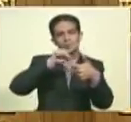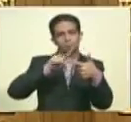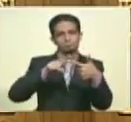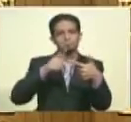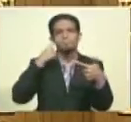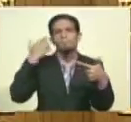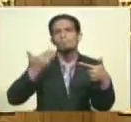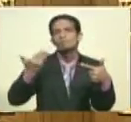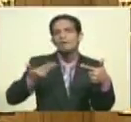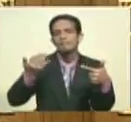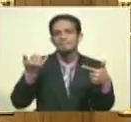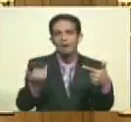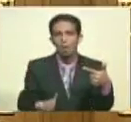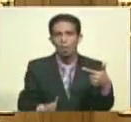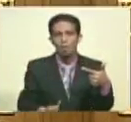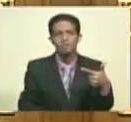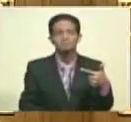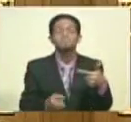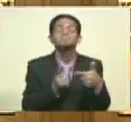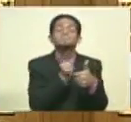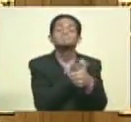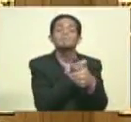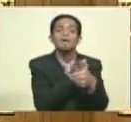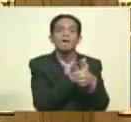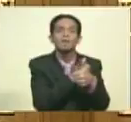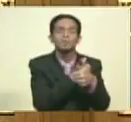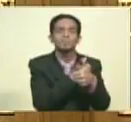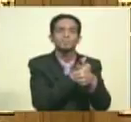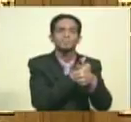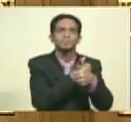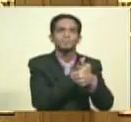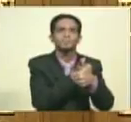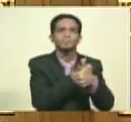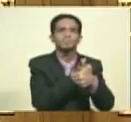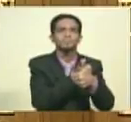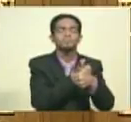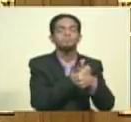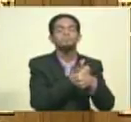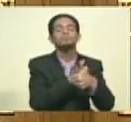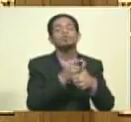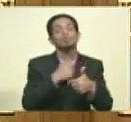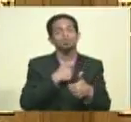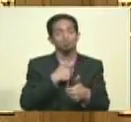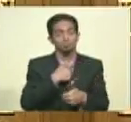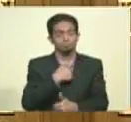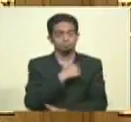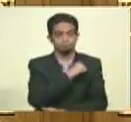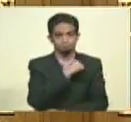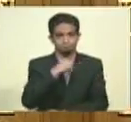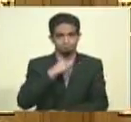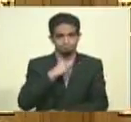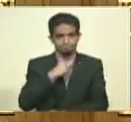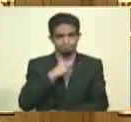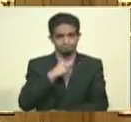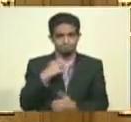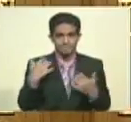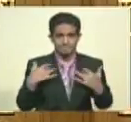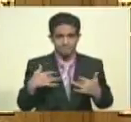momento. Primero, yo particularmente siento que estamos